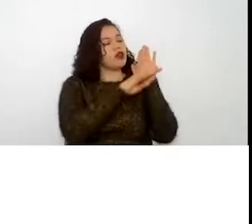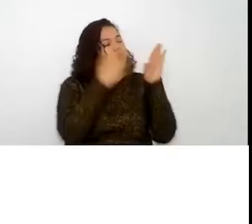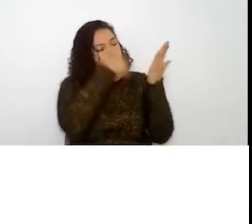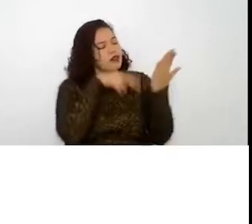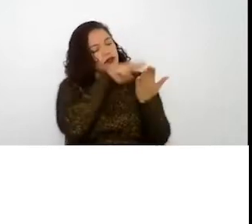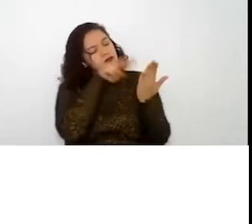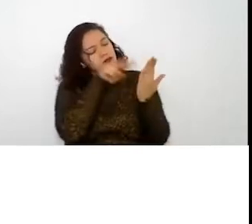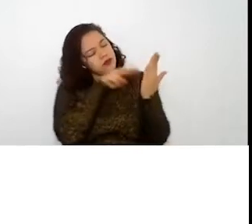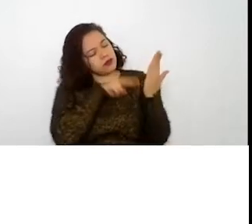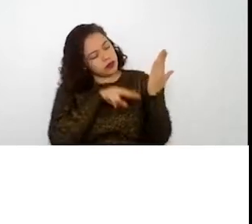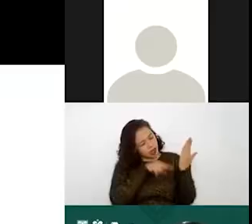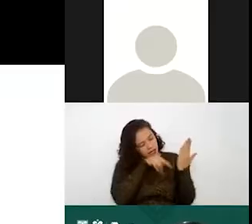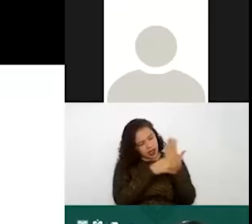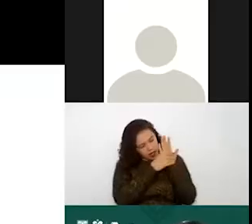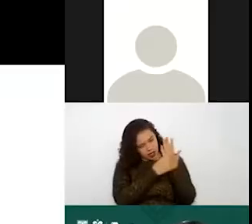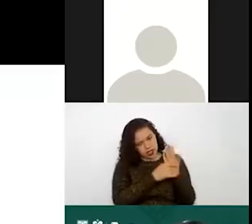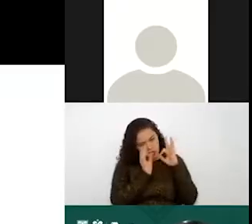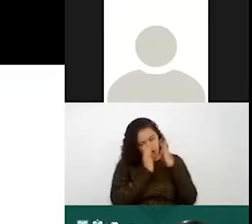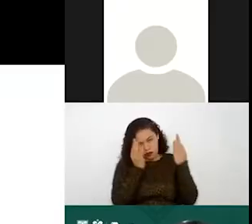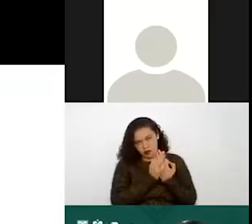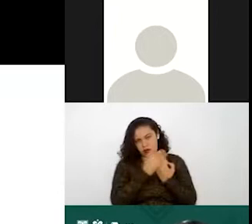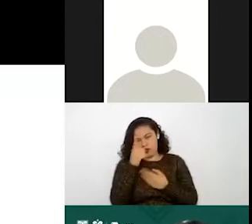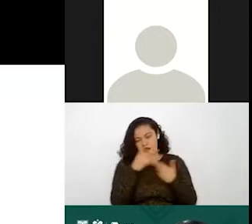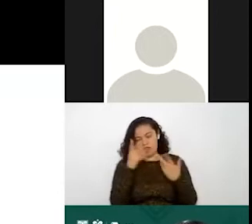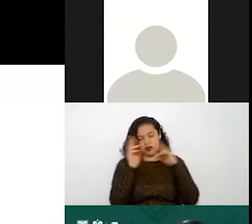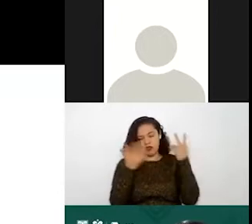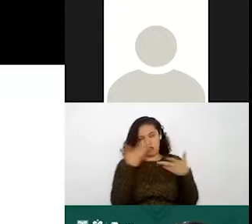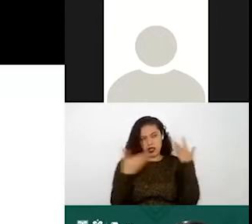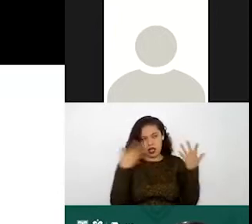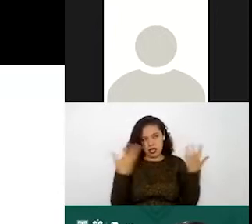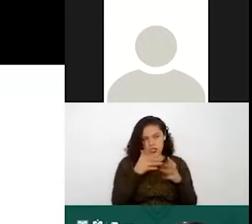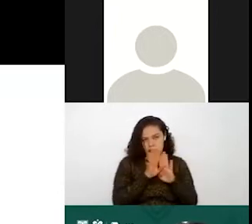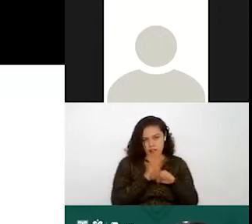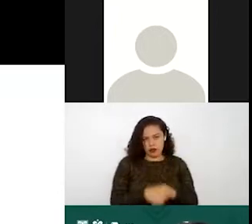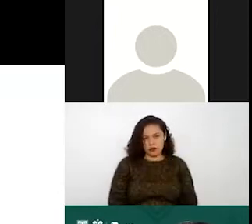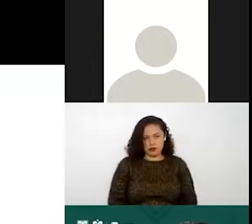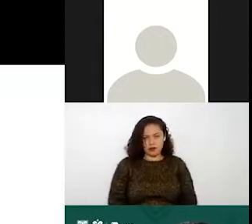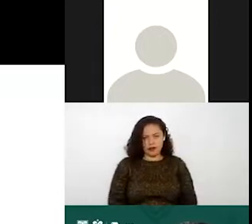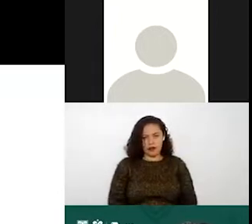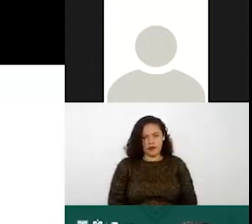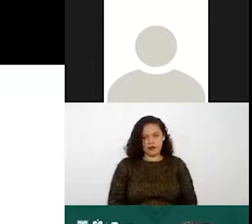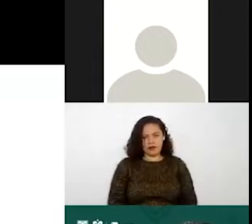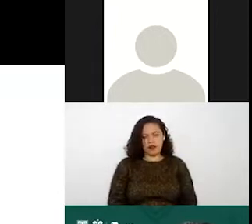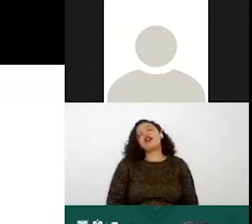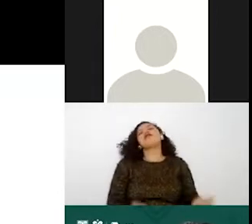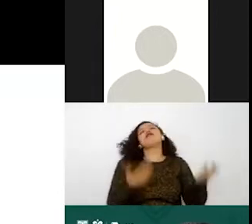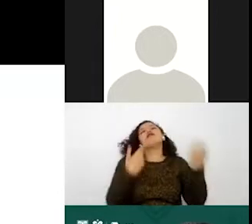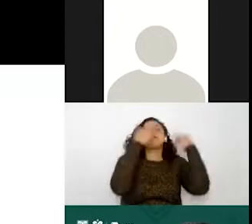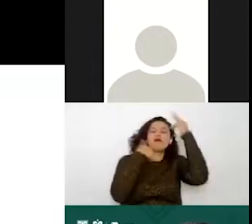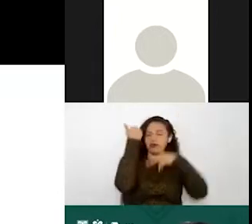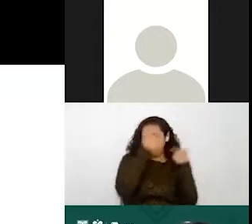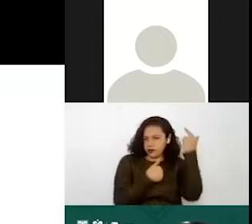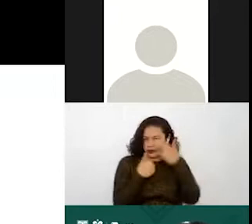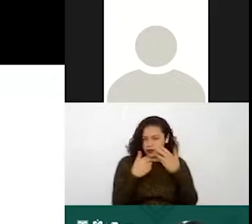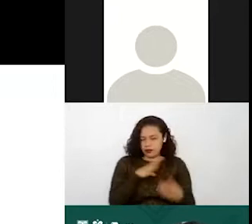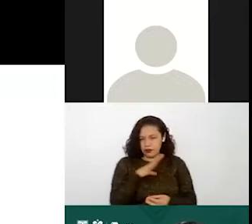es este que ahí se establece la forma en que ustedes celebrarán sus reuniones verificar este primeramente